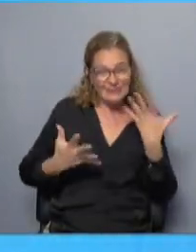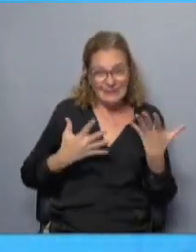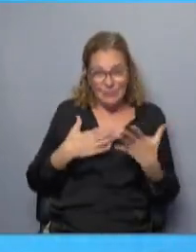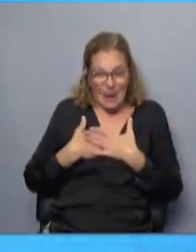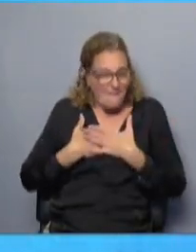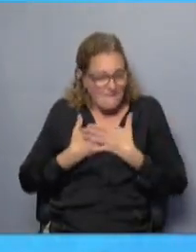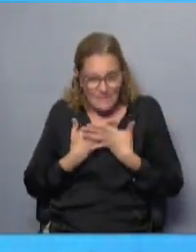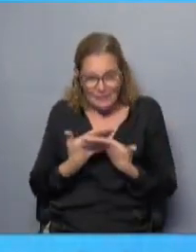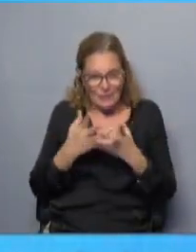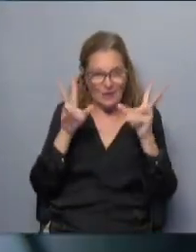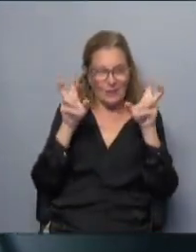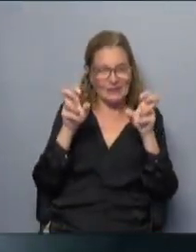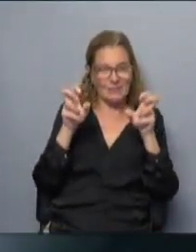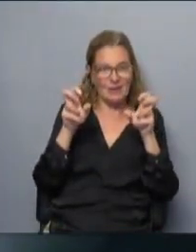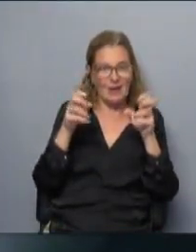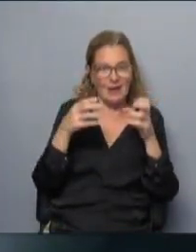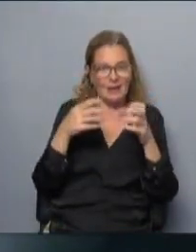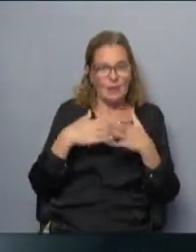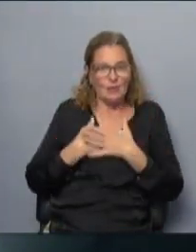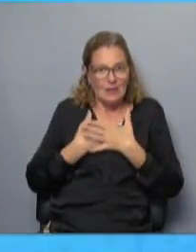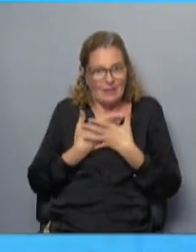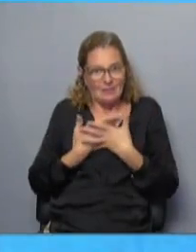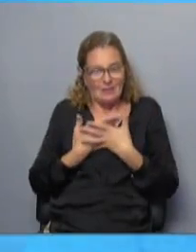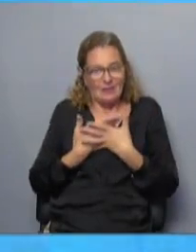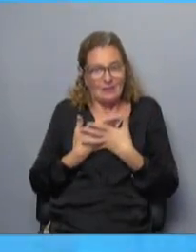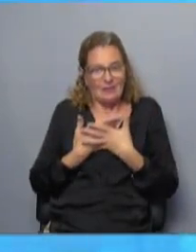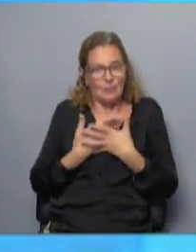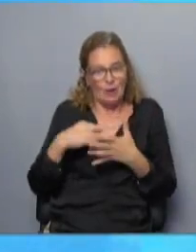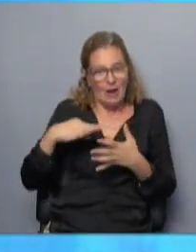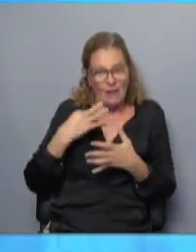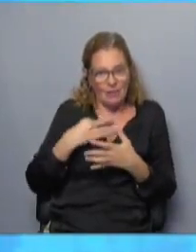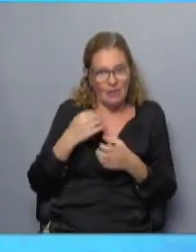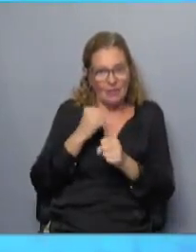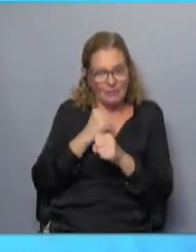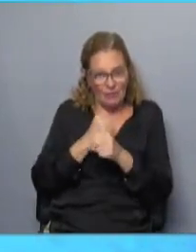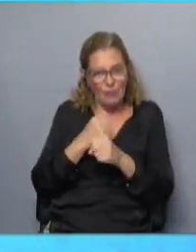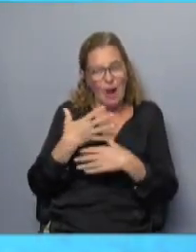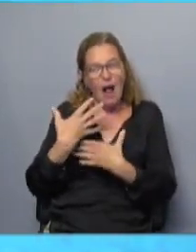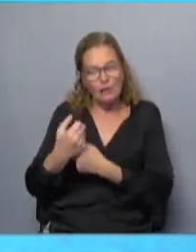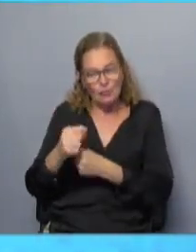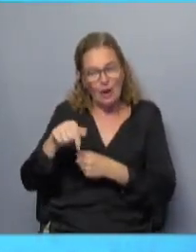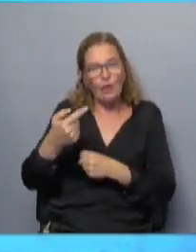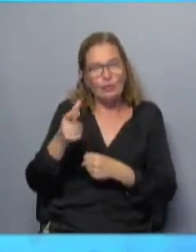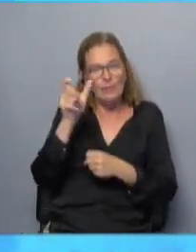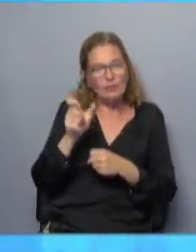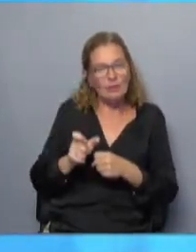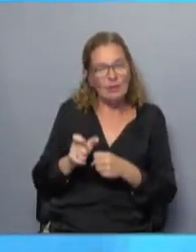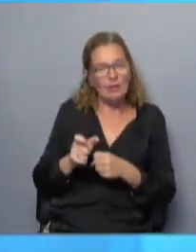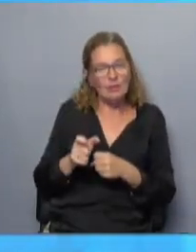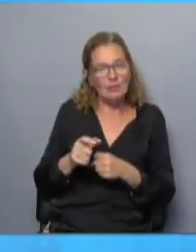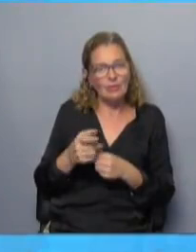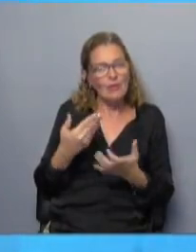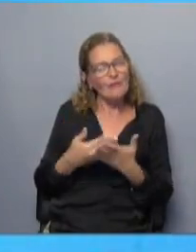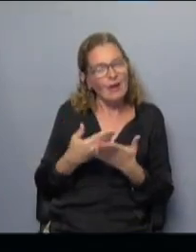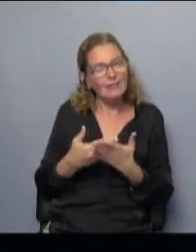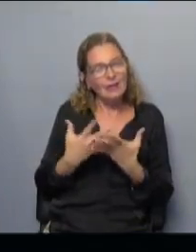apasiona cuando habla el tema porque el ix la siente porque le comparte su vida ayudar a otros no está extrañando